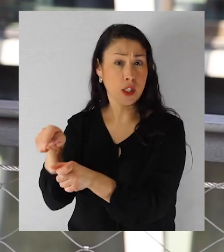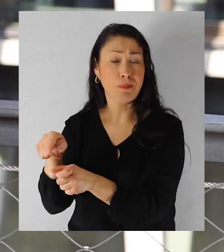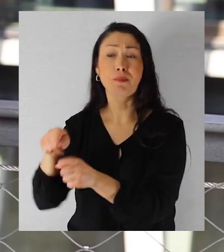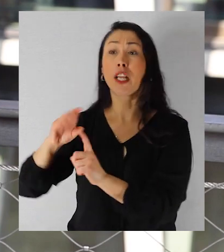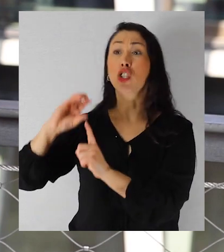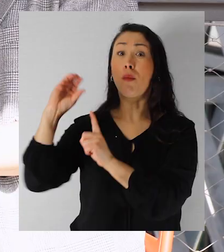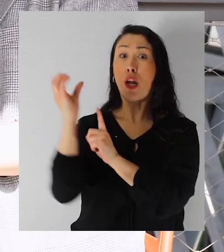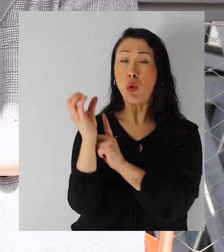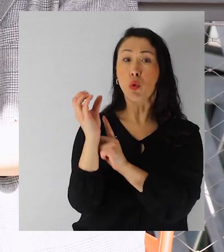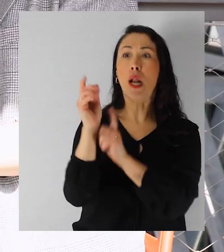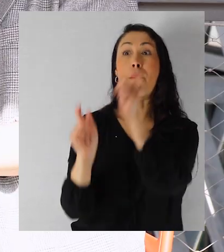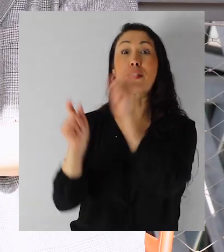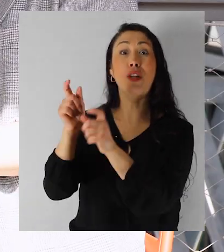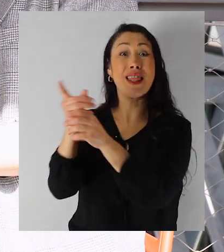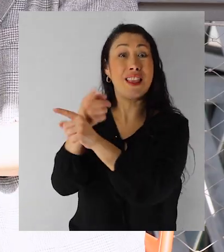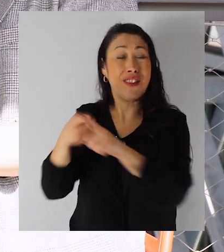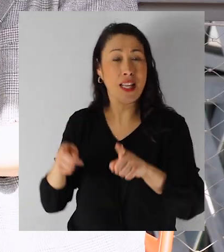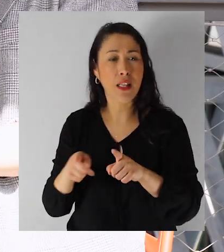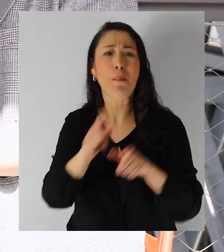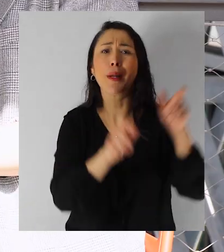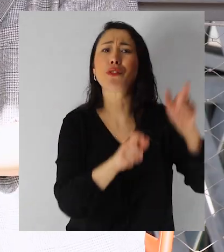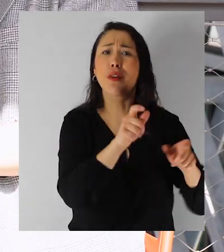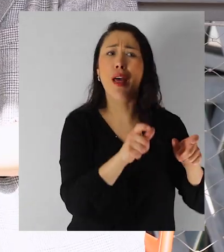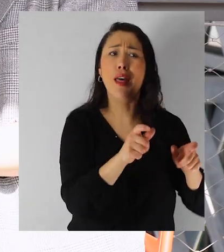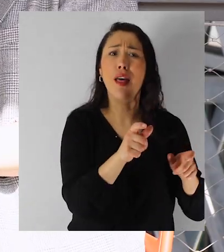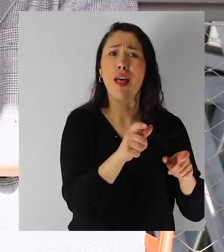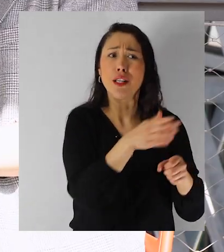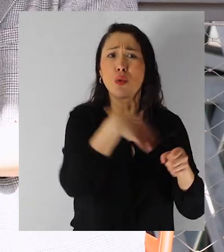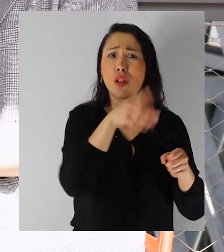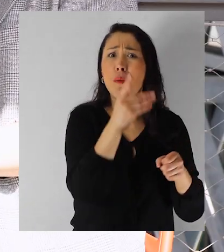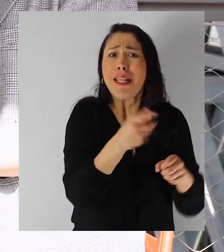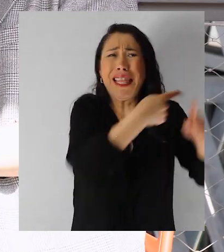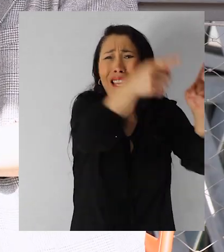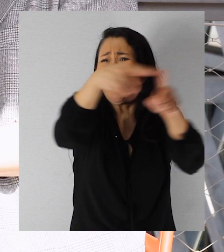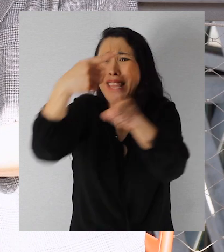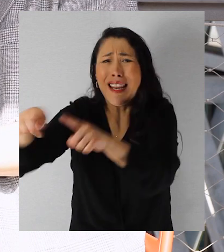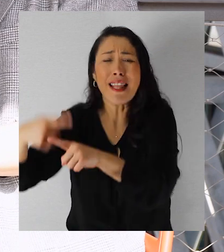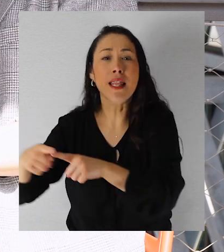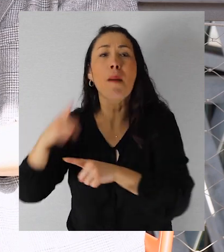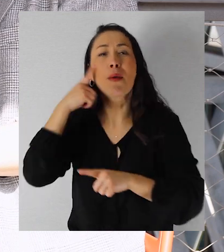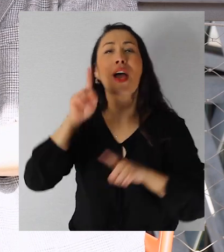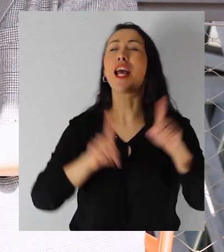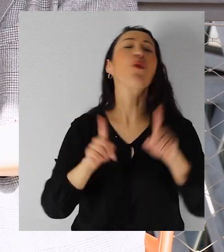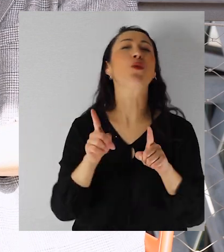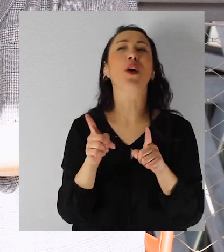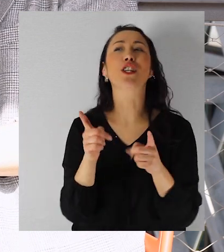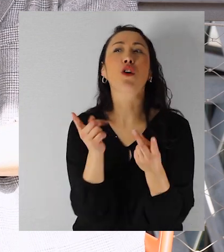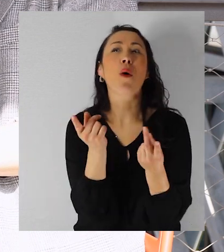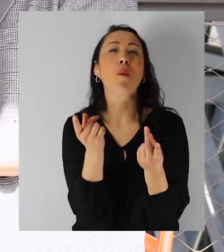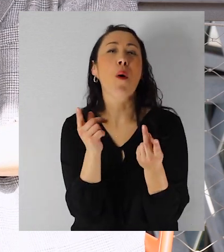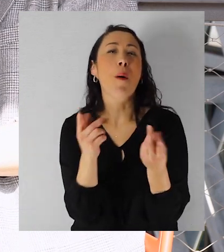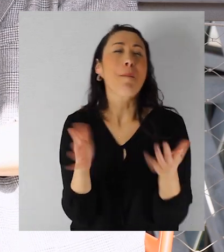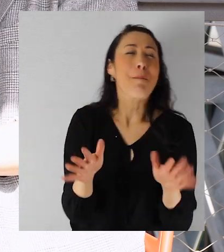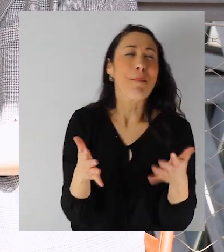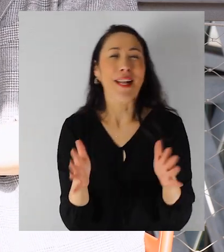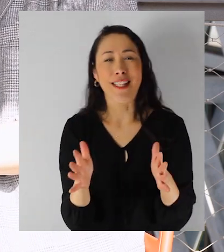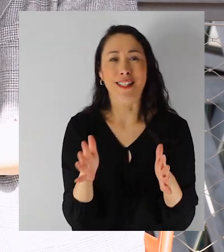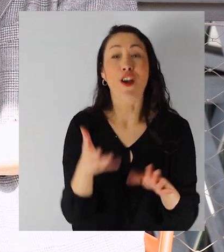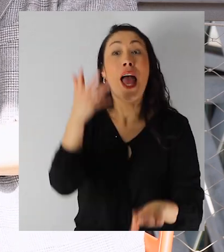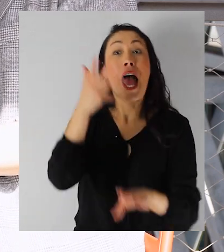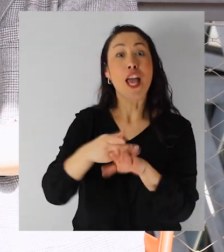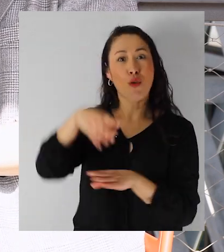y el patrimonio es diverso, las personas con discapacidad somos muy diversas, pero tenemos ciertos códigos comunes y una experiencia y